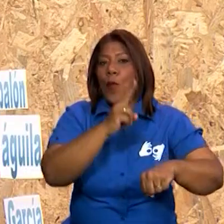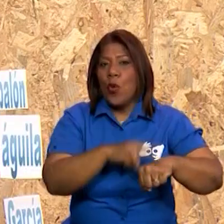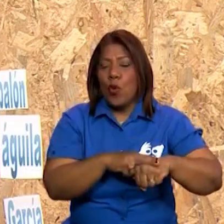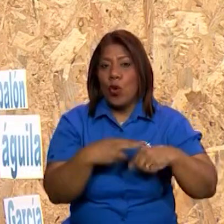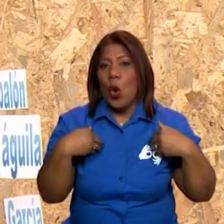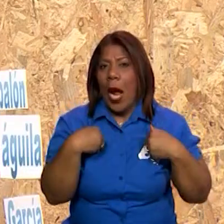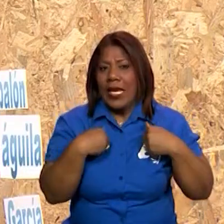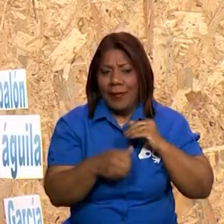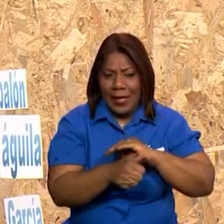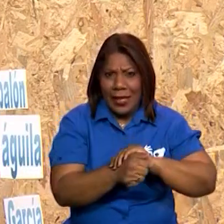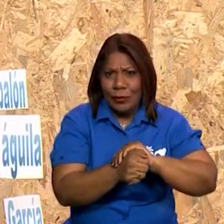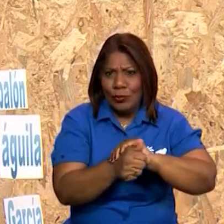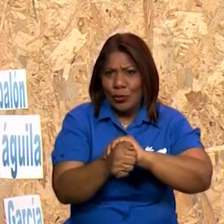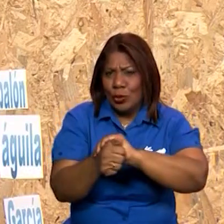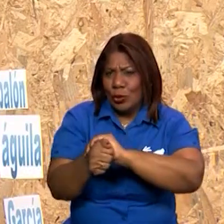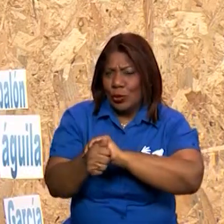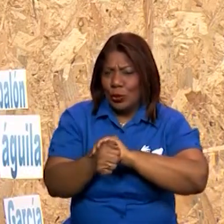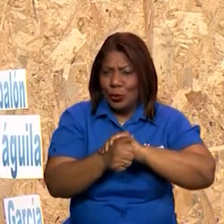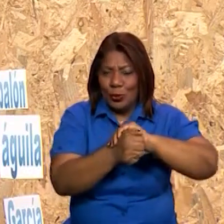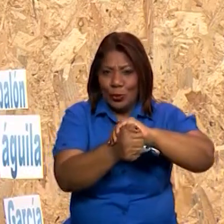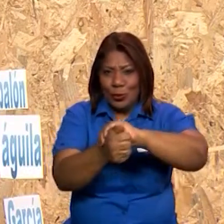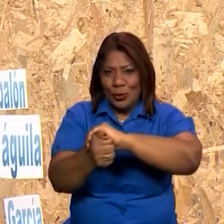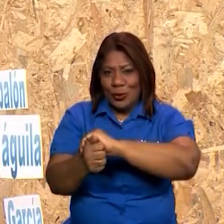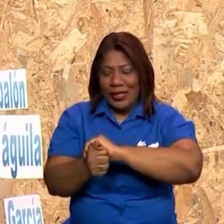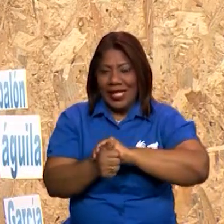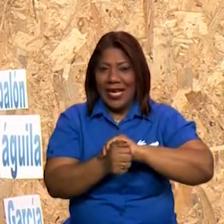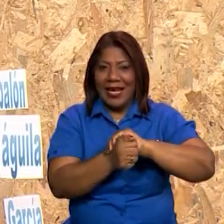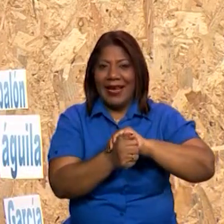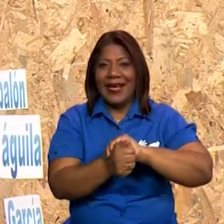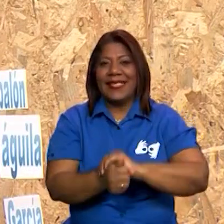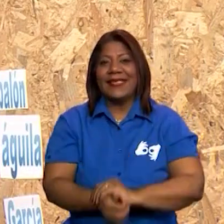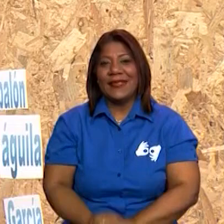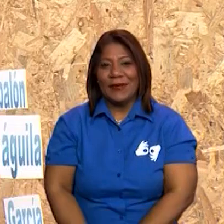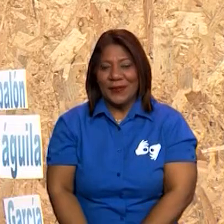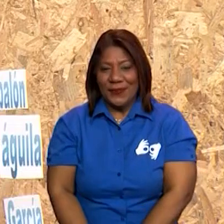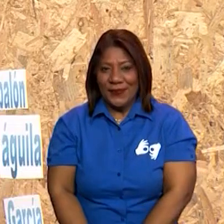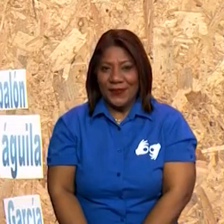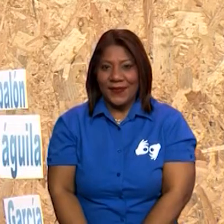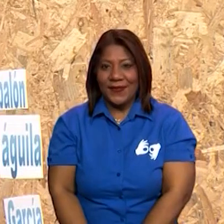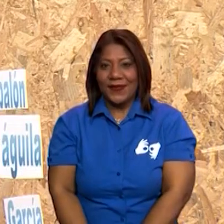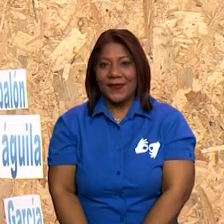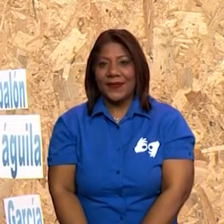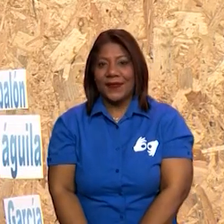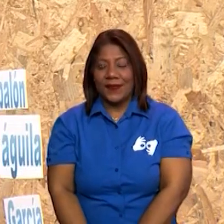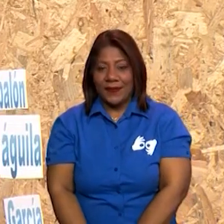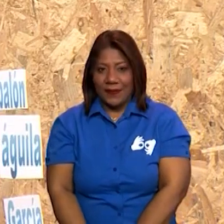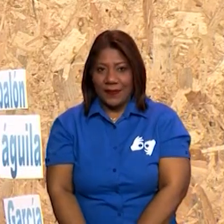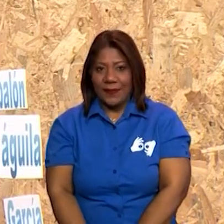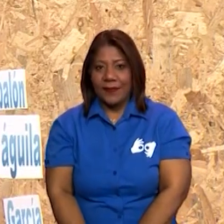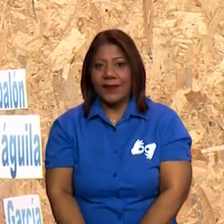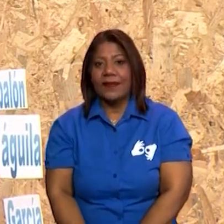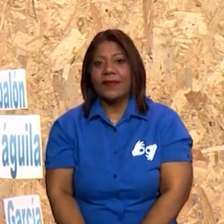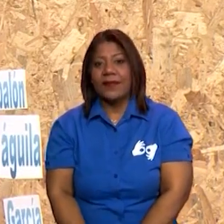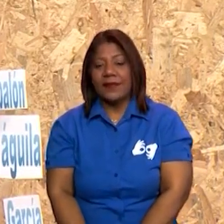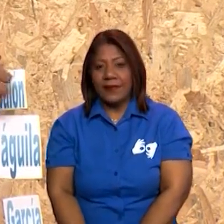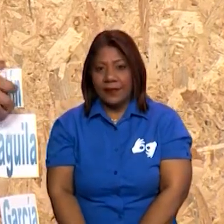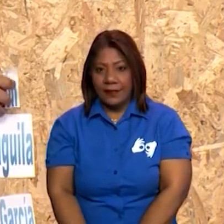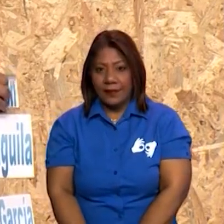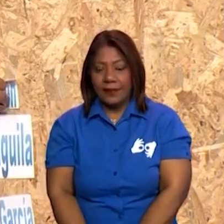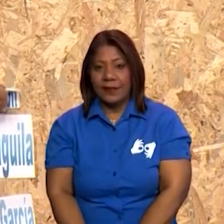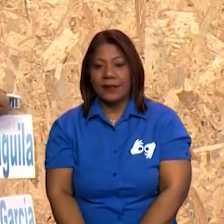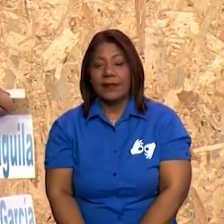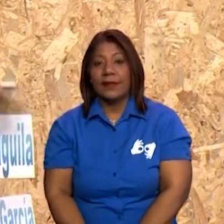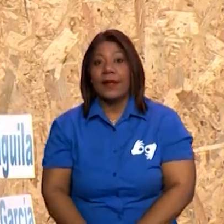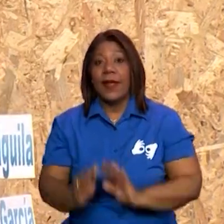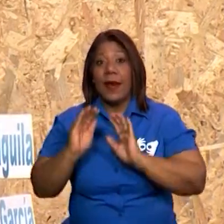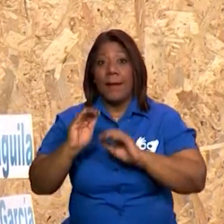¿Tortuga es común o propio? Común. Común, ¿verdad? Común. Muy bien, chicos. Luego tenemos